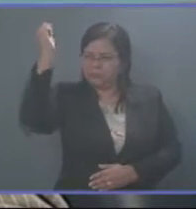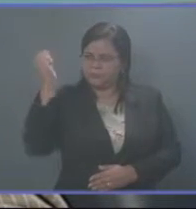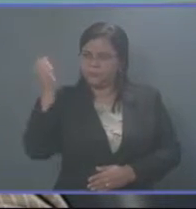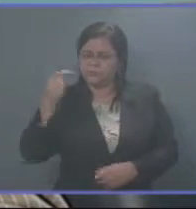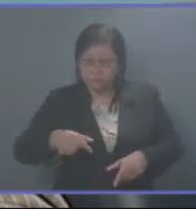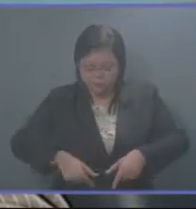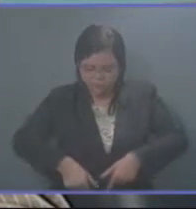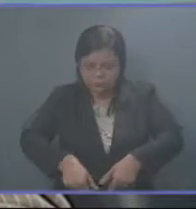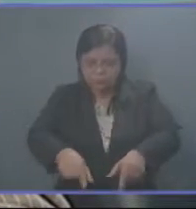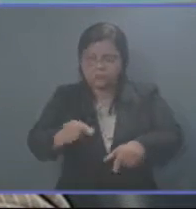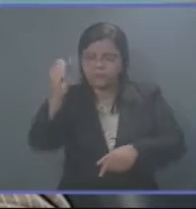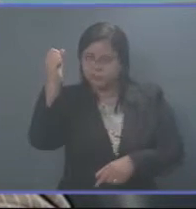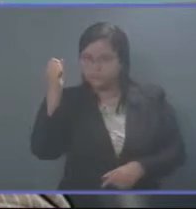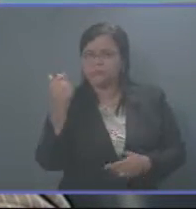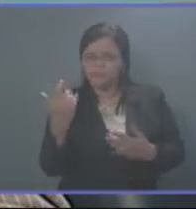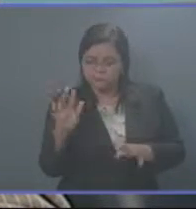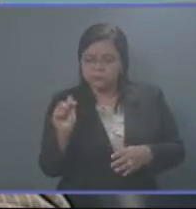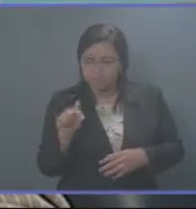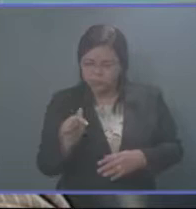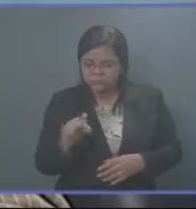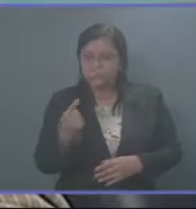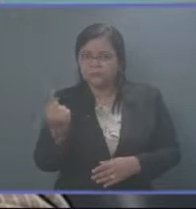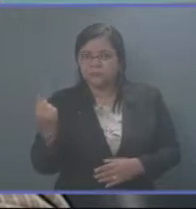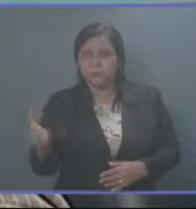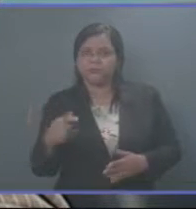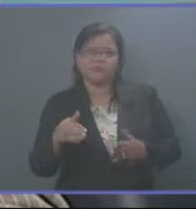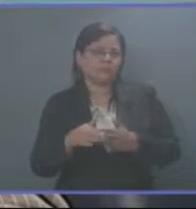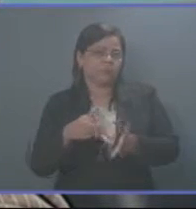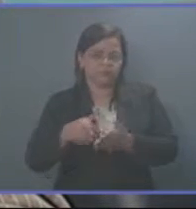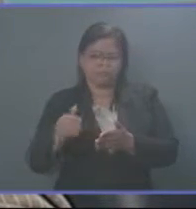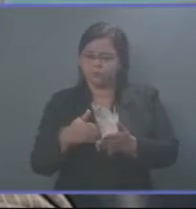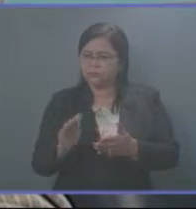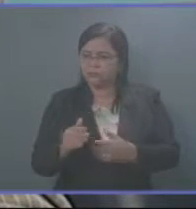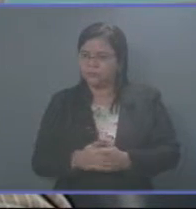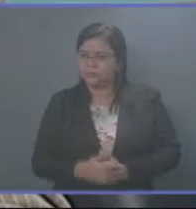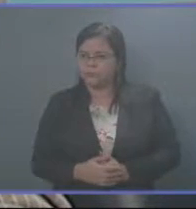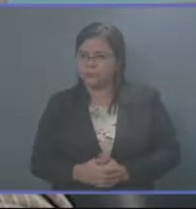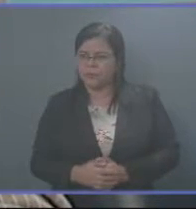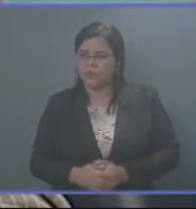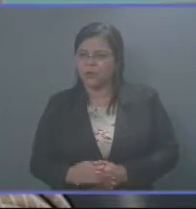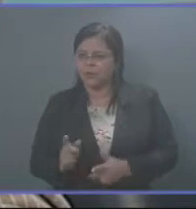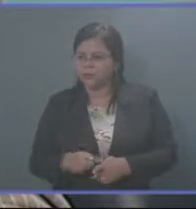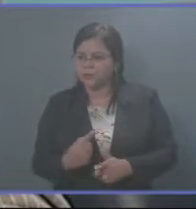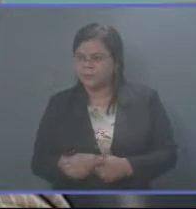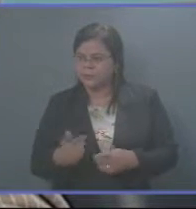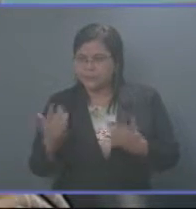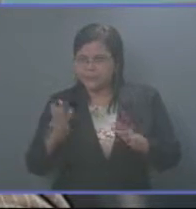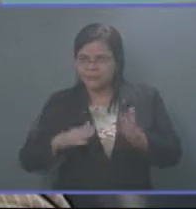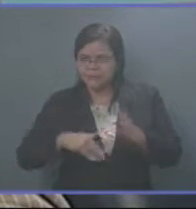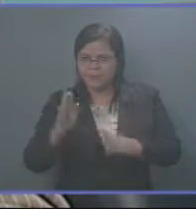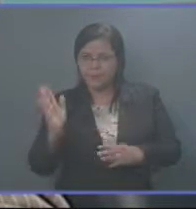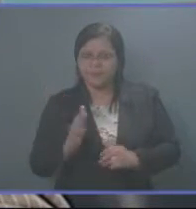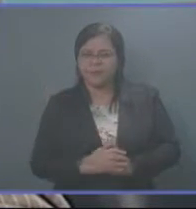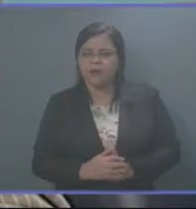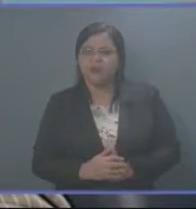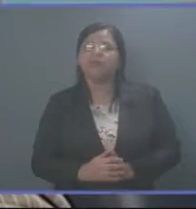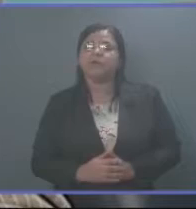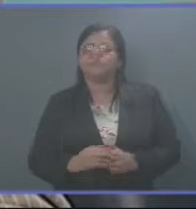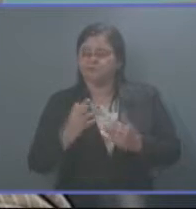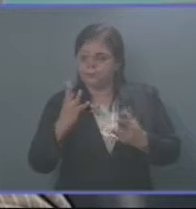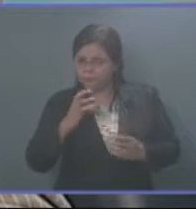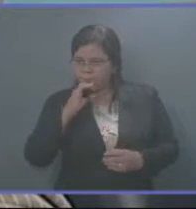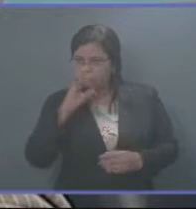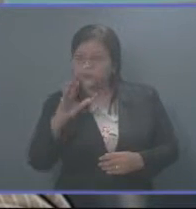informe también en la Comisión de Obras Públicas y seguimos lamentando. Y para no seguir lamentando estos casos, presidente, como les digo,